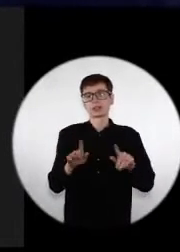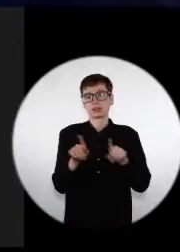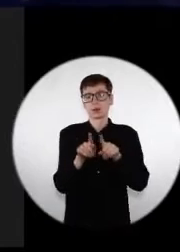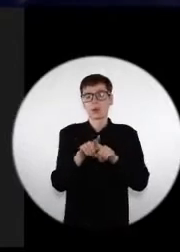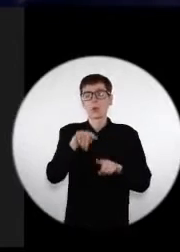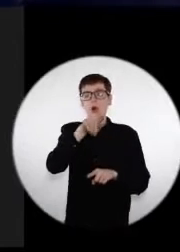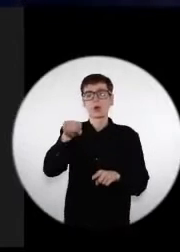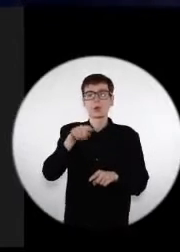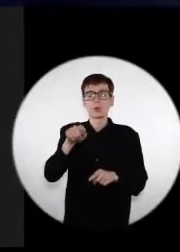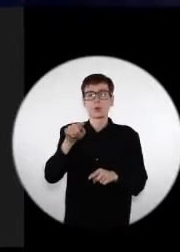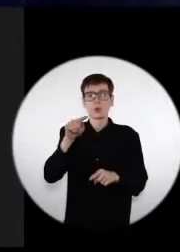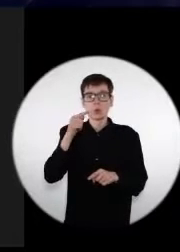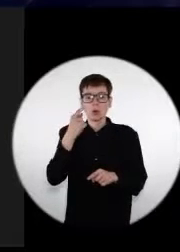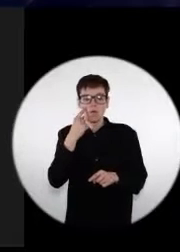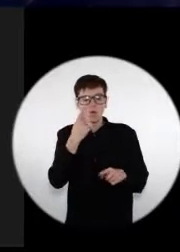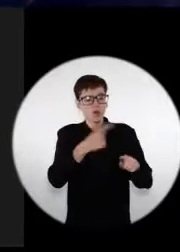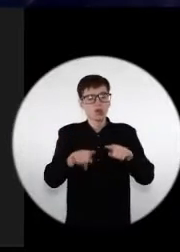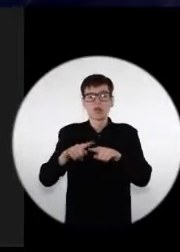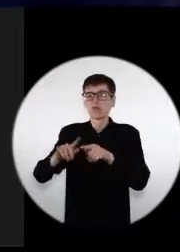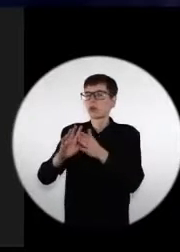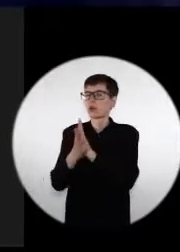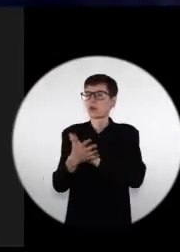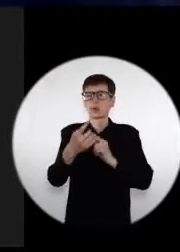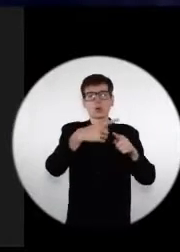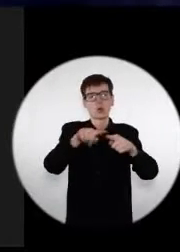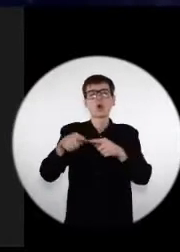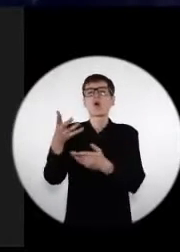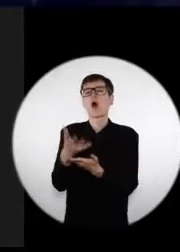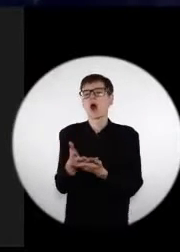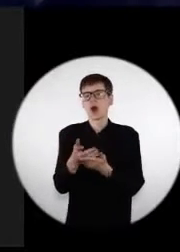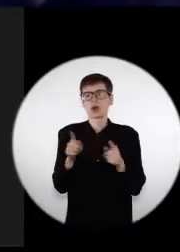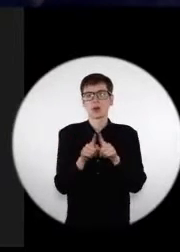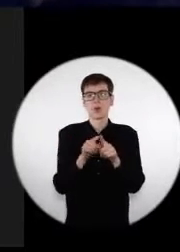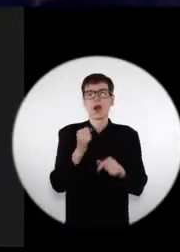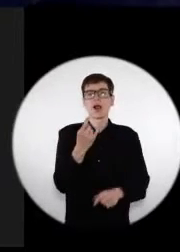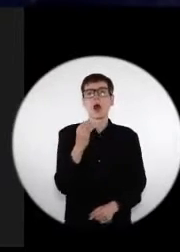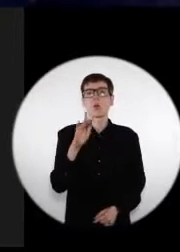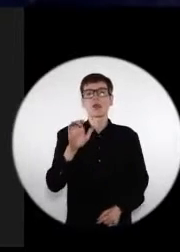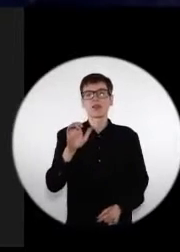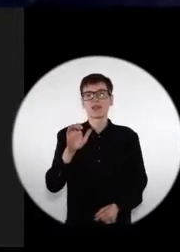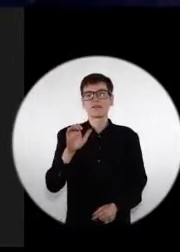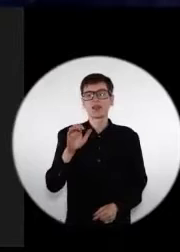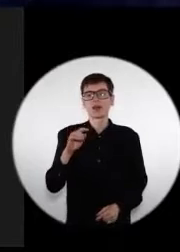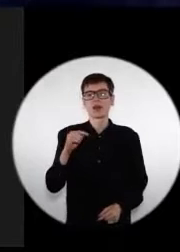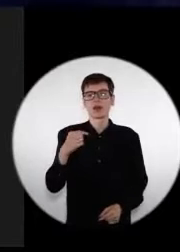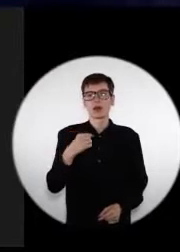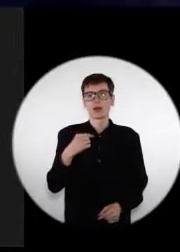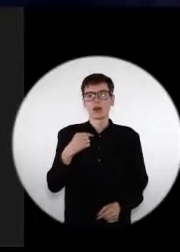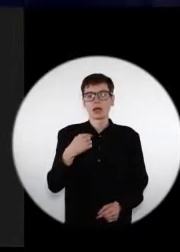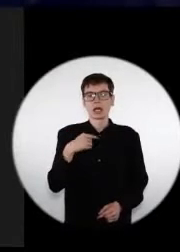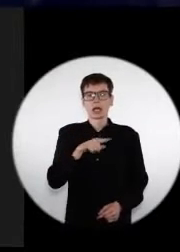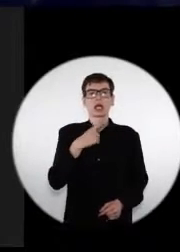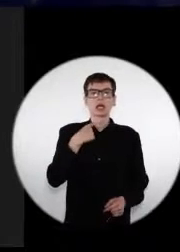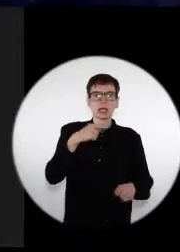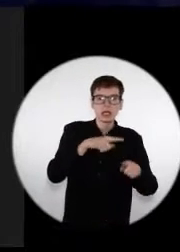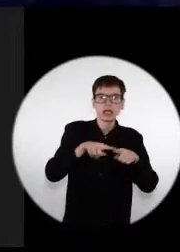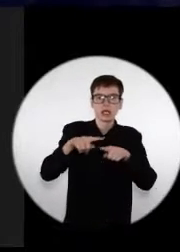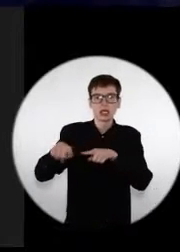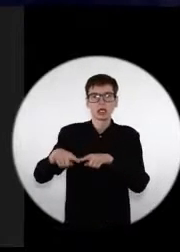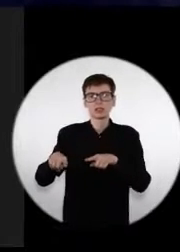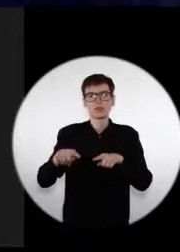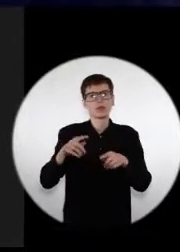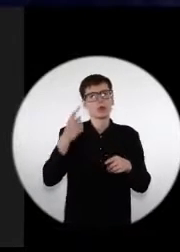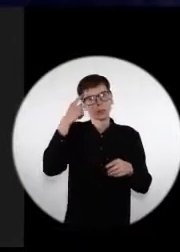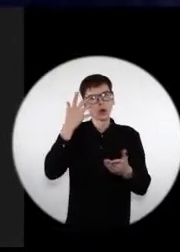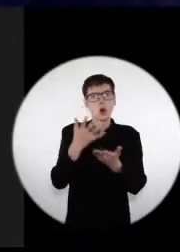lo hace así pero en verdad tú encuentras absolutamente de todo hoy en día en audiolibro sano de bolso lo que digo no